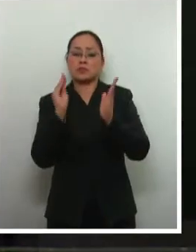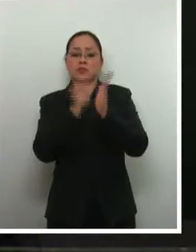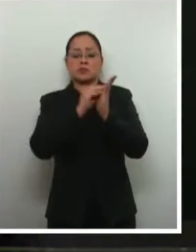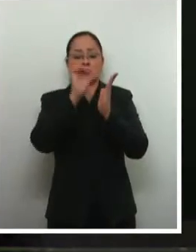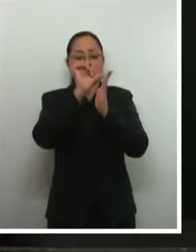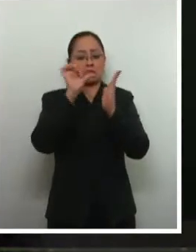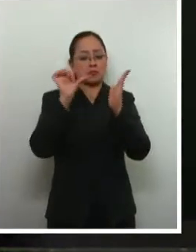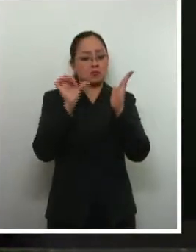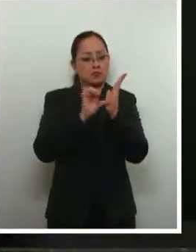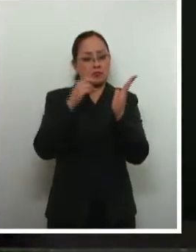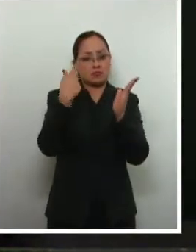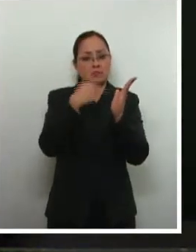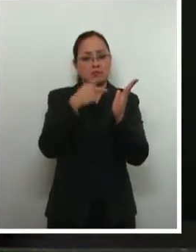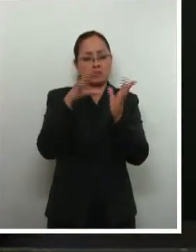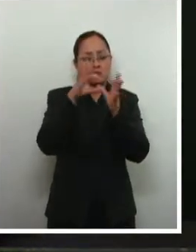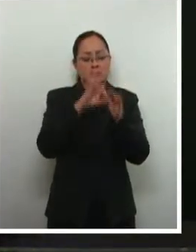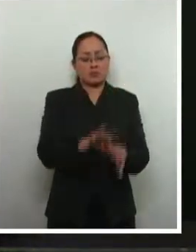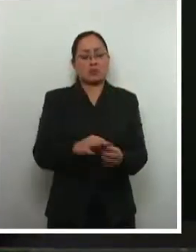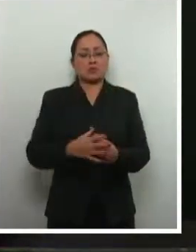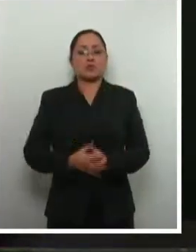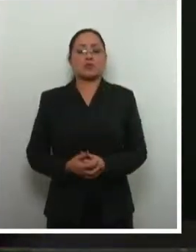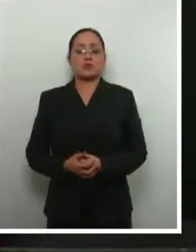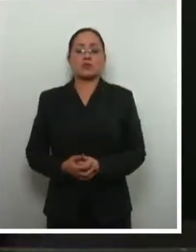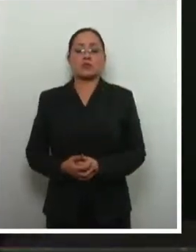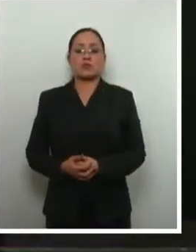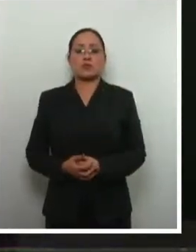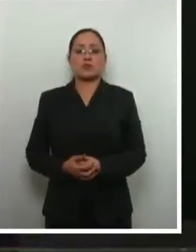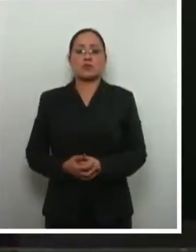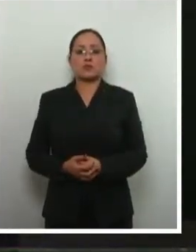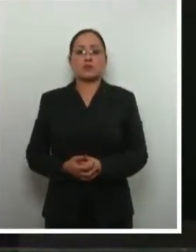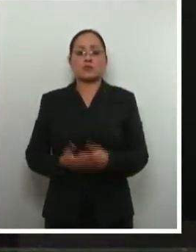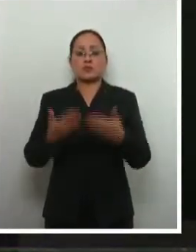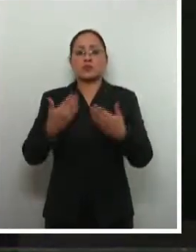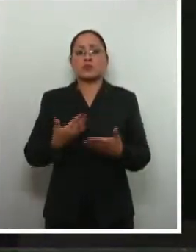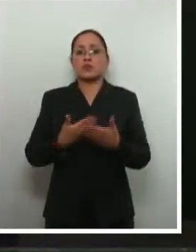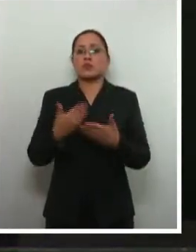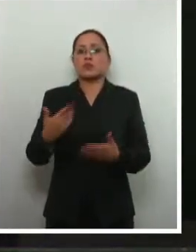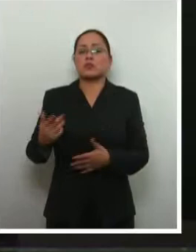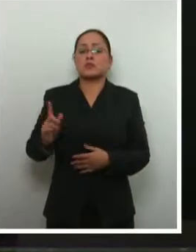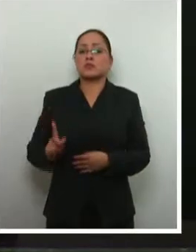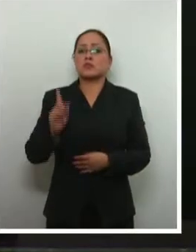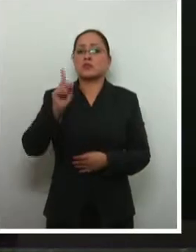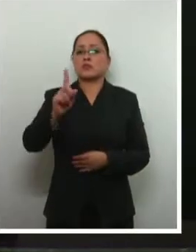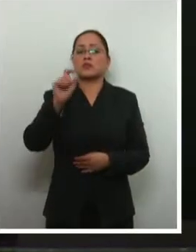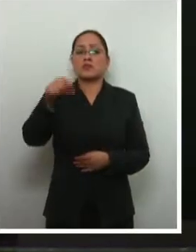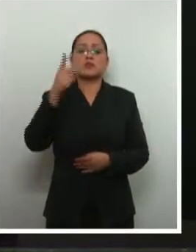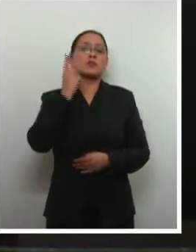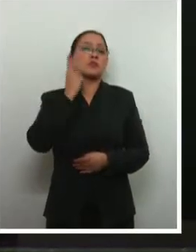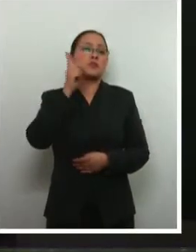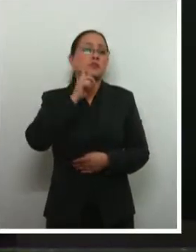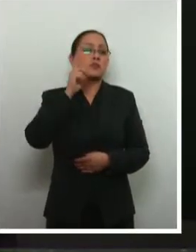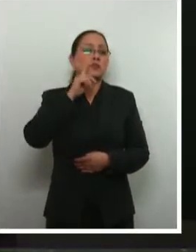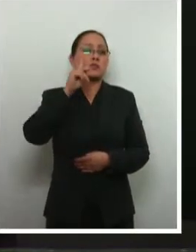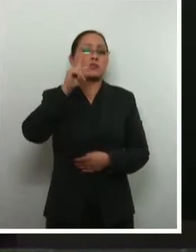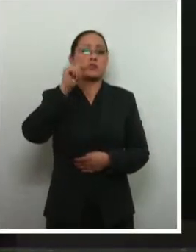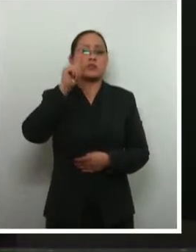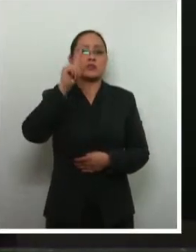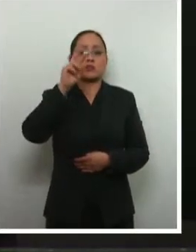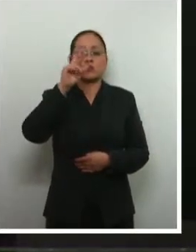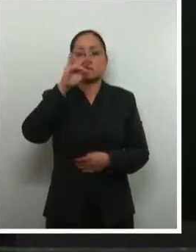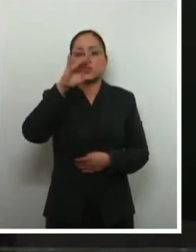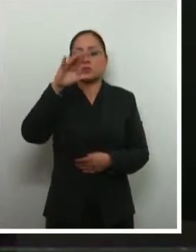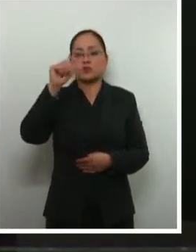al cuerpo del artículo. Tiene el uso de la palabra la diputada Patricia Ruiz